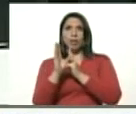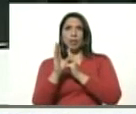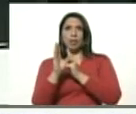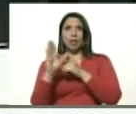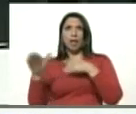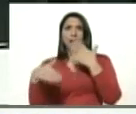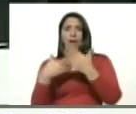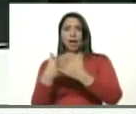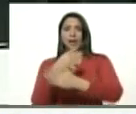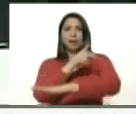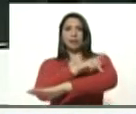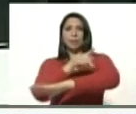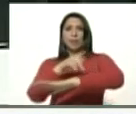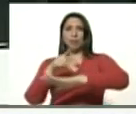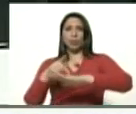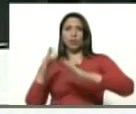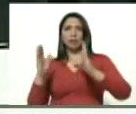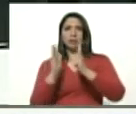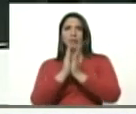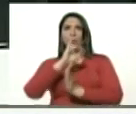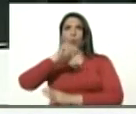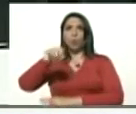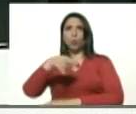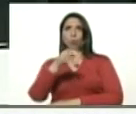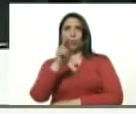la Parroquia San Juan,